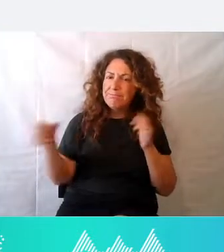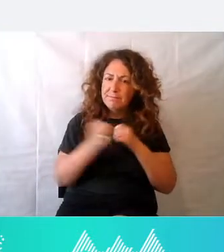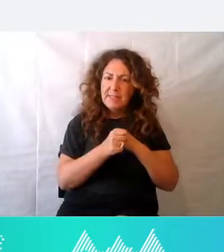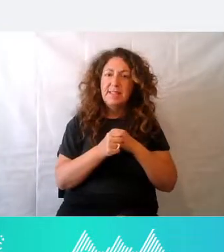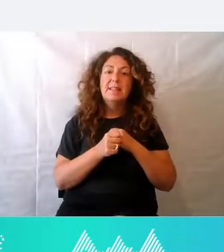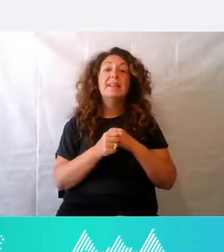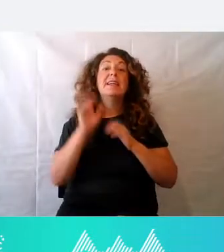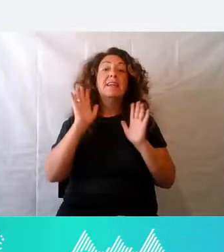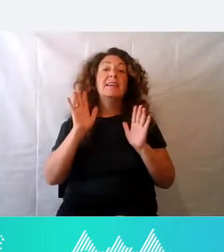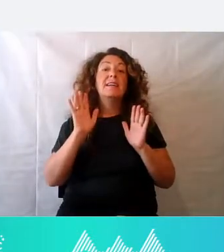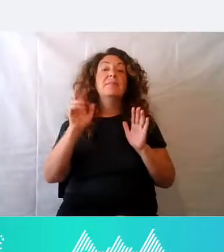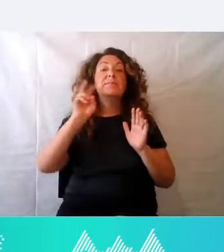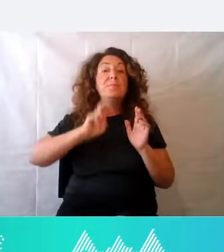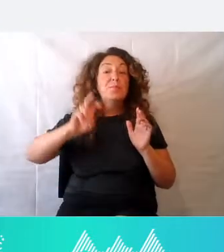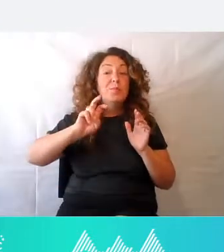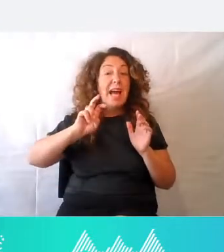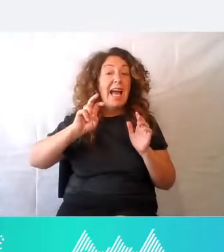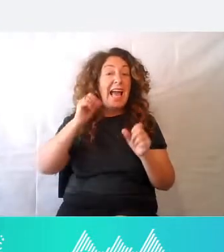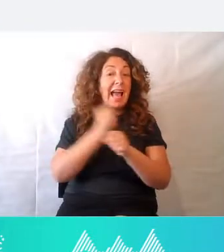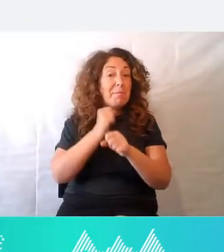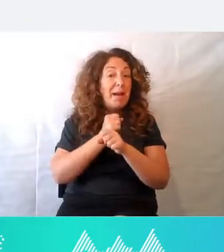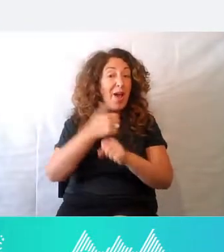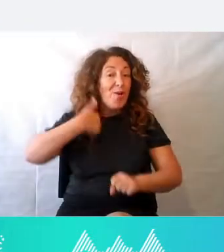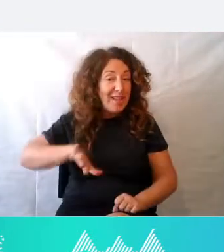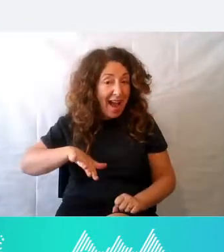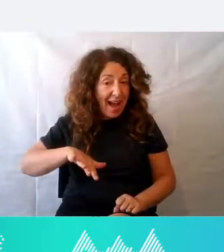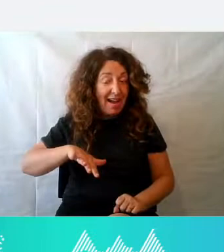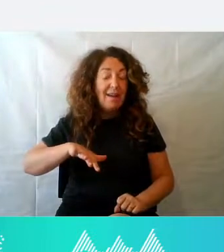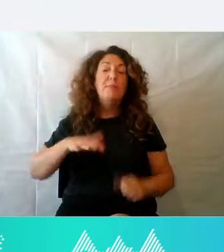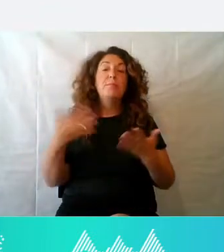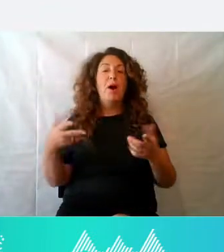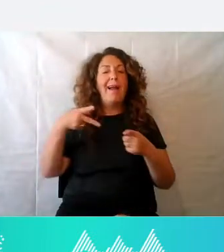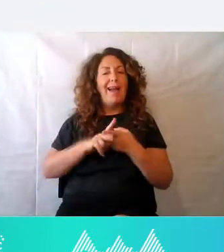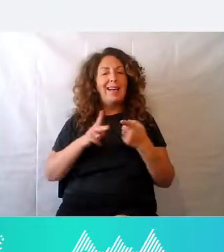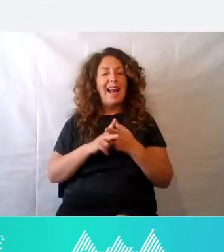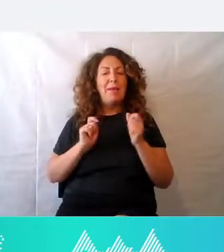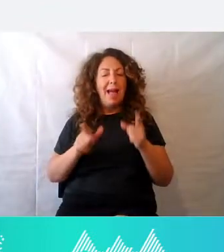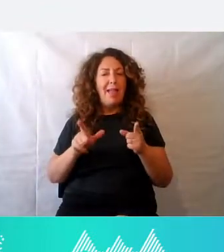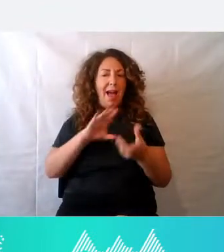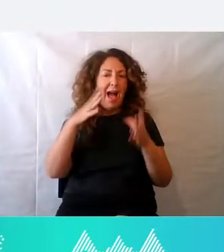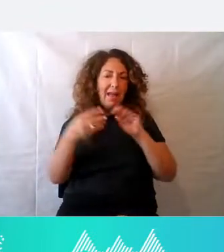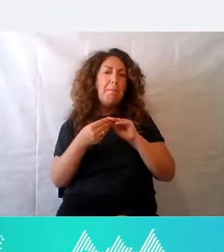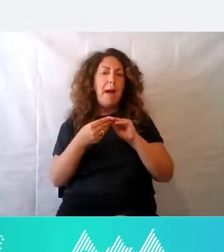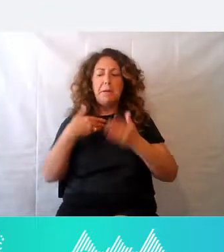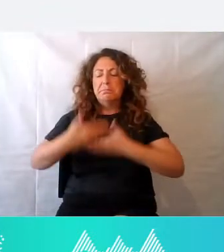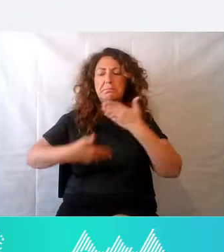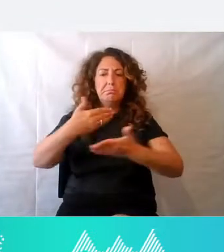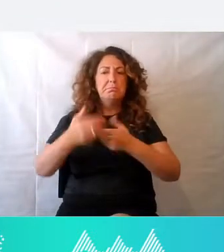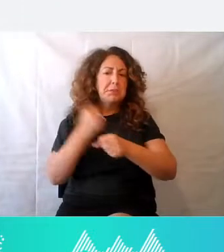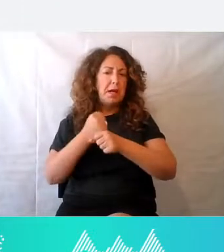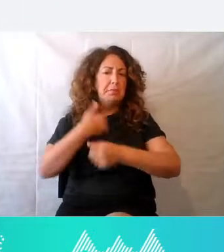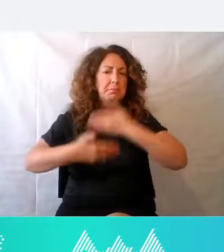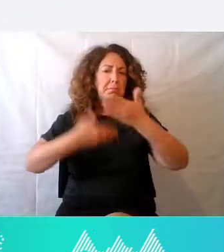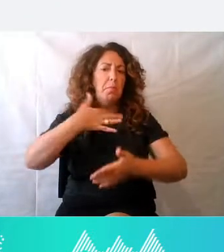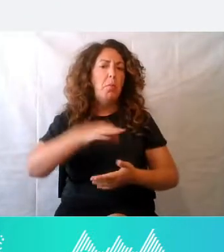encuentren ese ese empleo dispongan de las herramientas que necesitan para que puedan desarrollarse puedan realizar